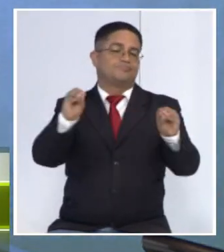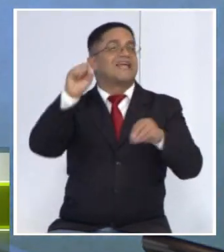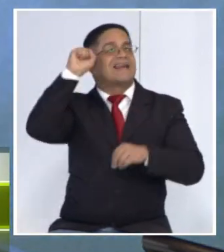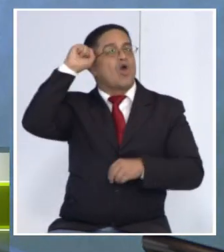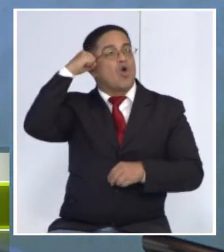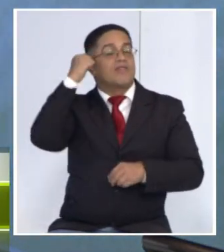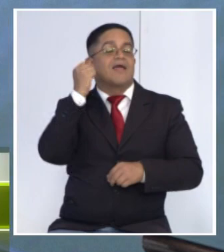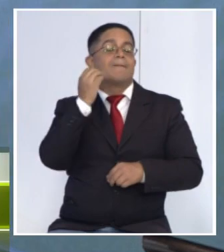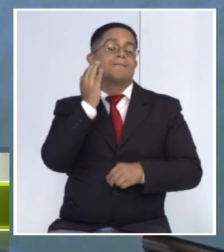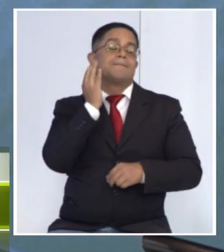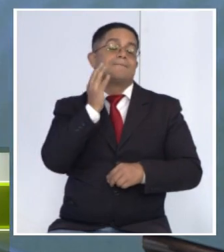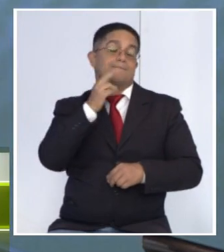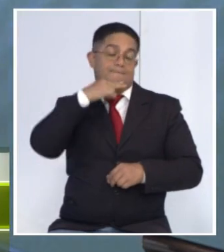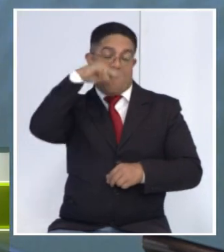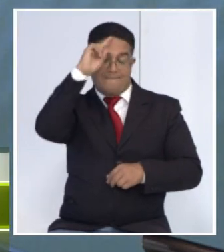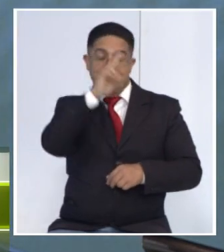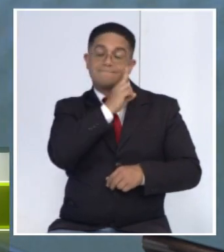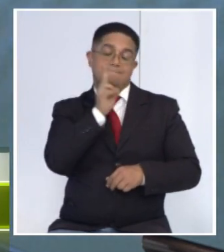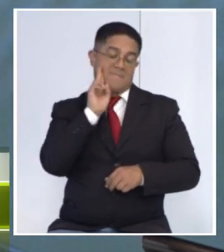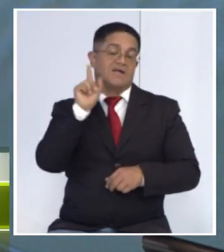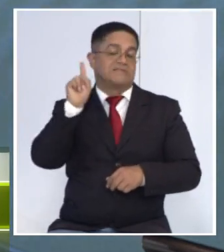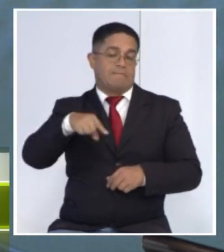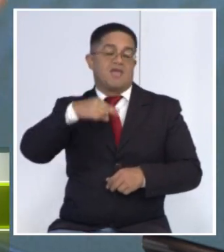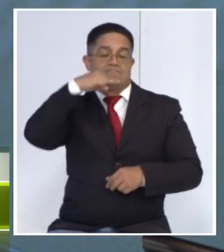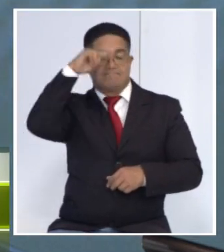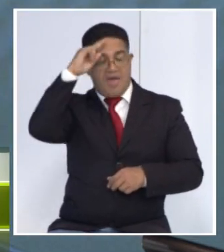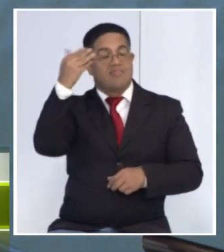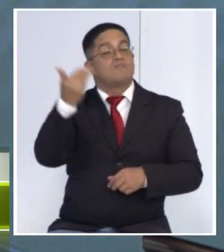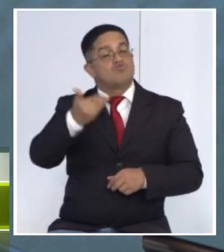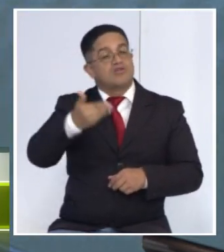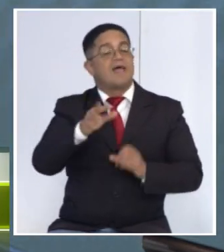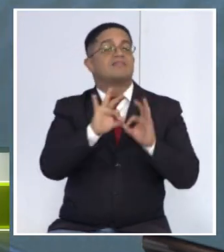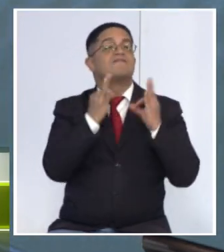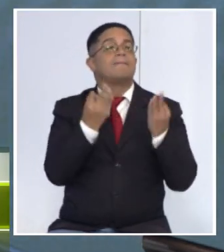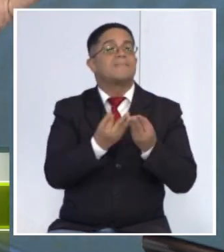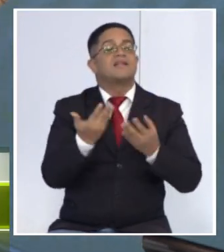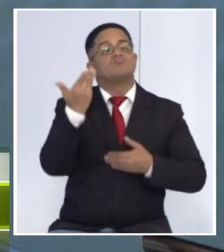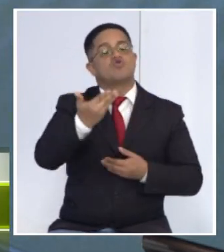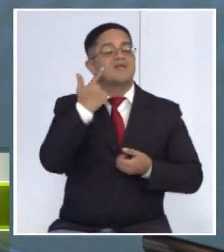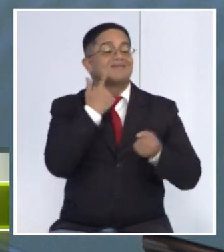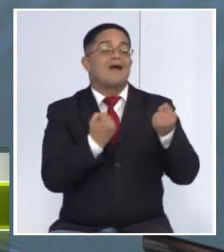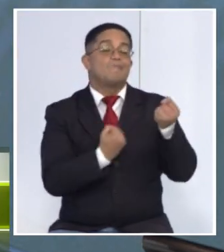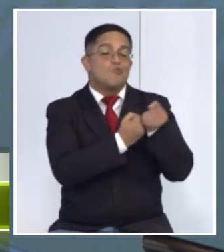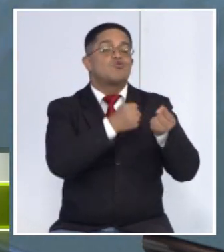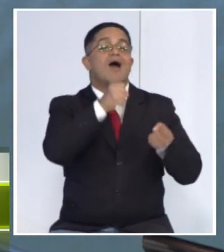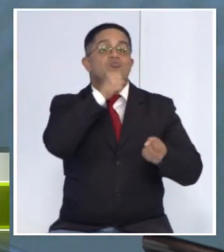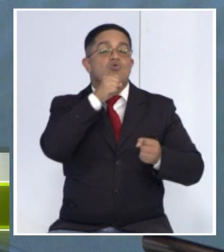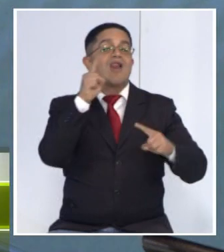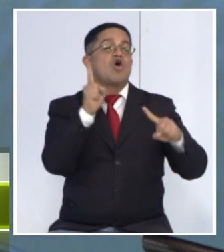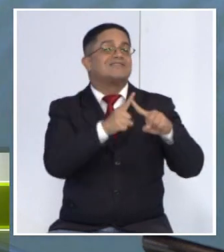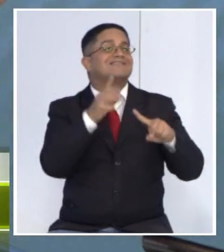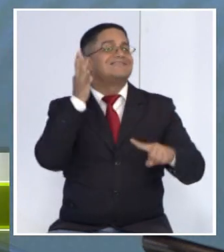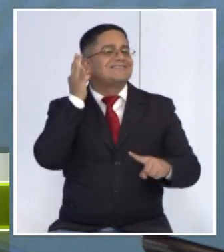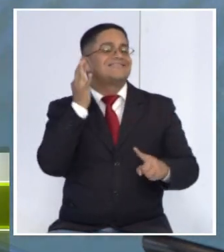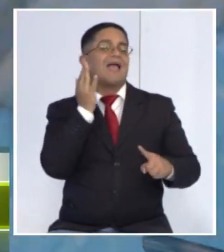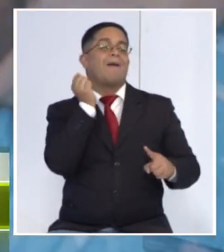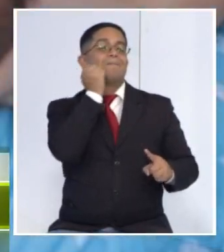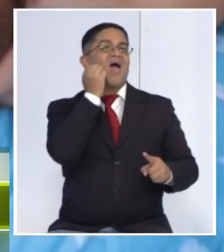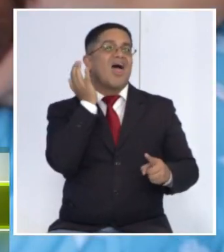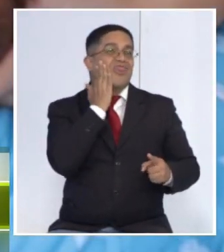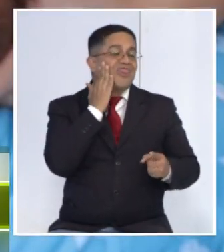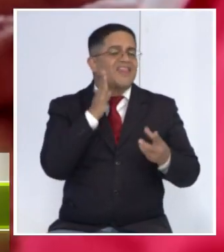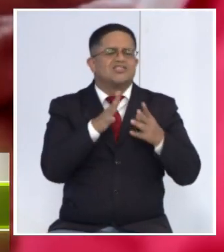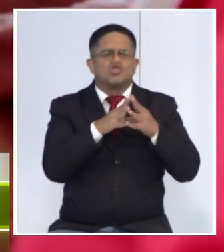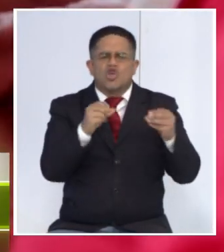y para los papás, porque el padre es fundamental, la familia, el apoyo de las abuelas, las tías, la madrina, todos son importantes,